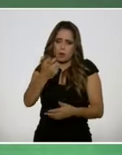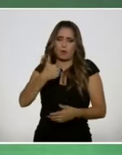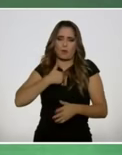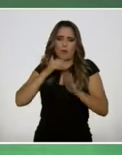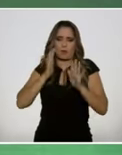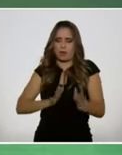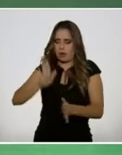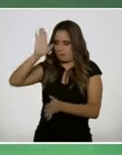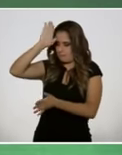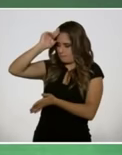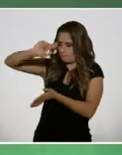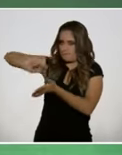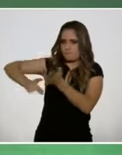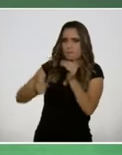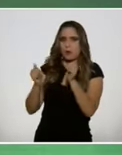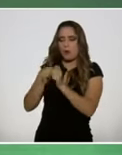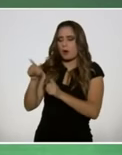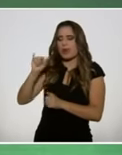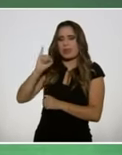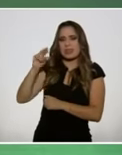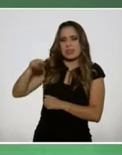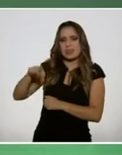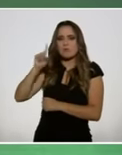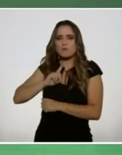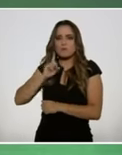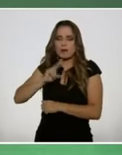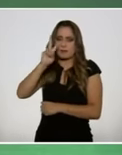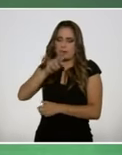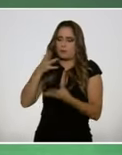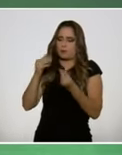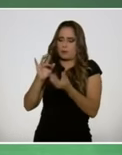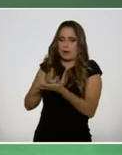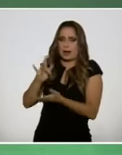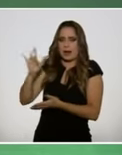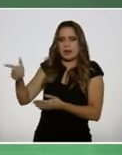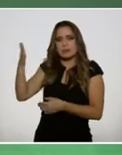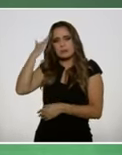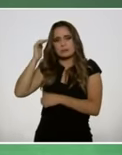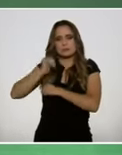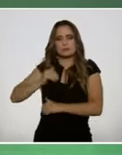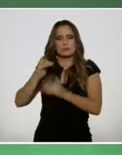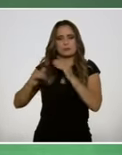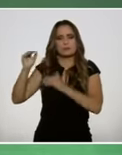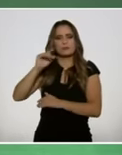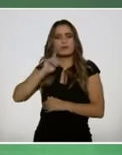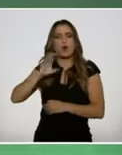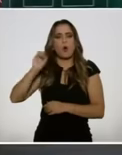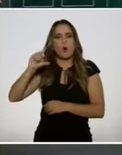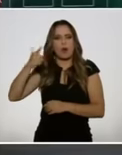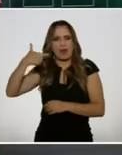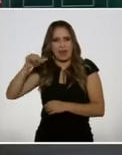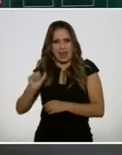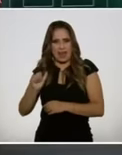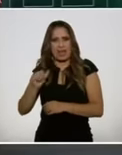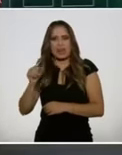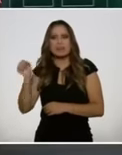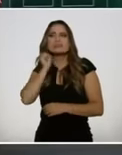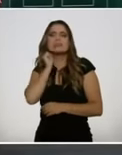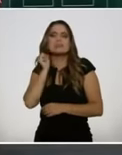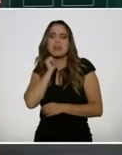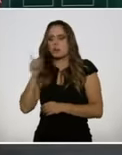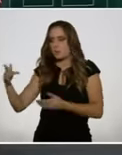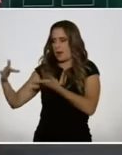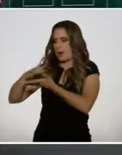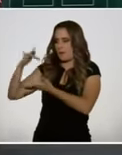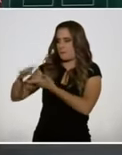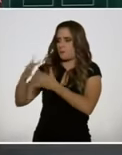firma con InMujeres, en lo cual yo agradezco mucho aquí a nuestra ministra Olga Sánchez Cordero, quien apoyó en ese proceso y que